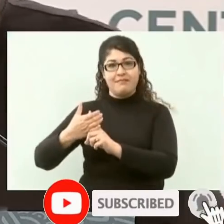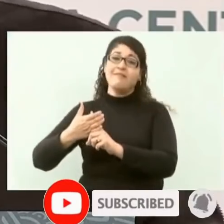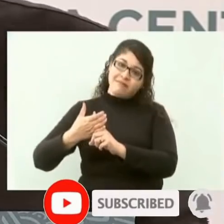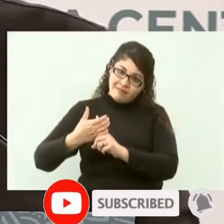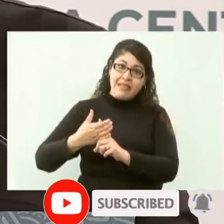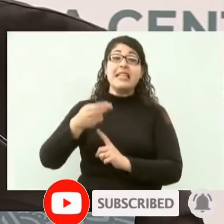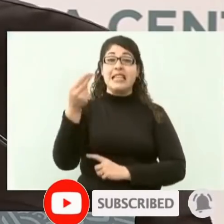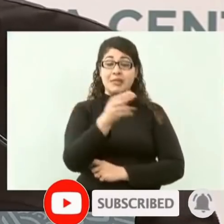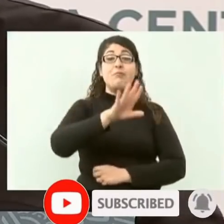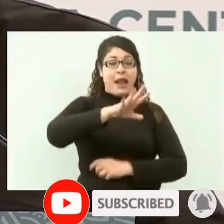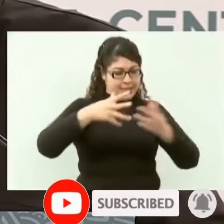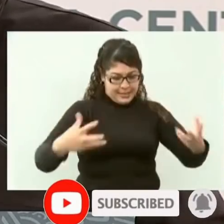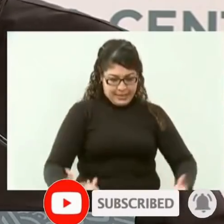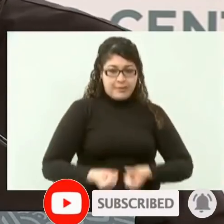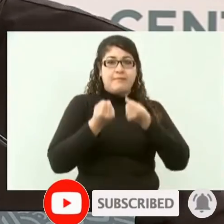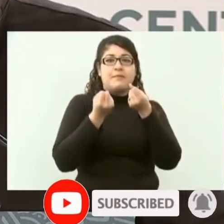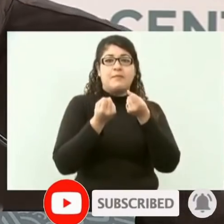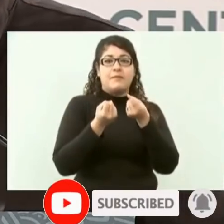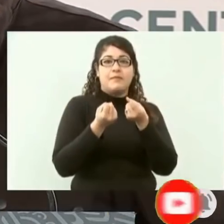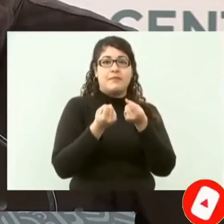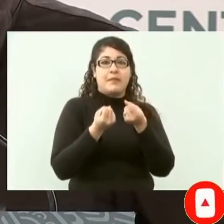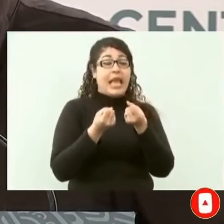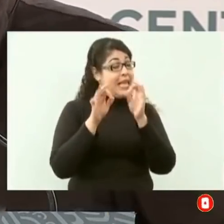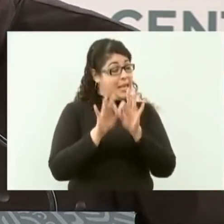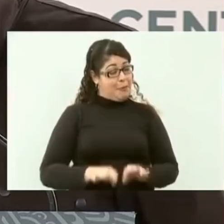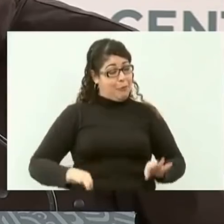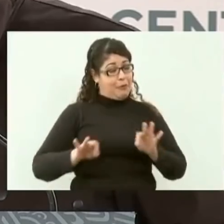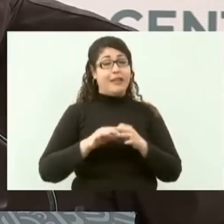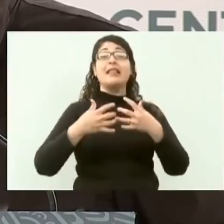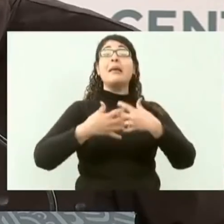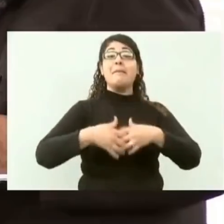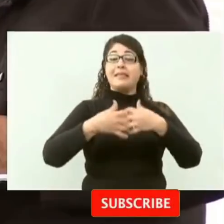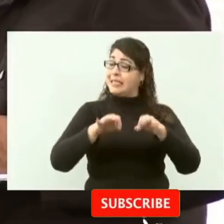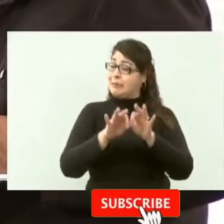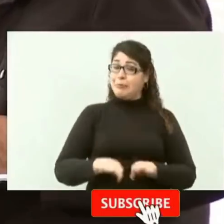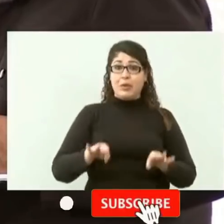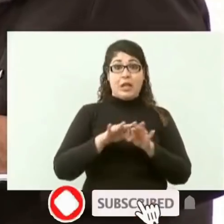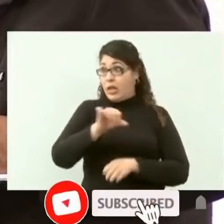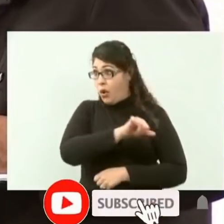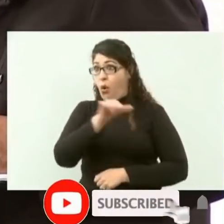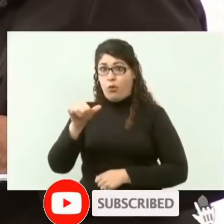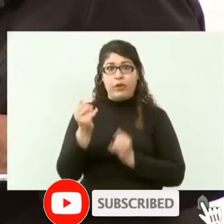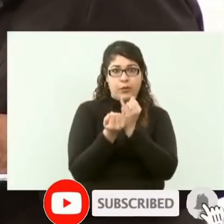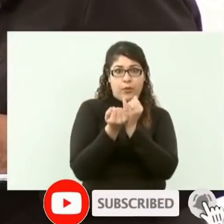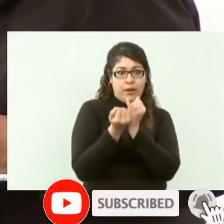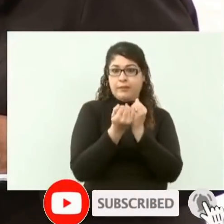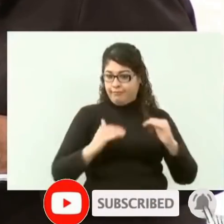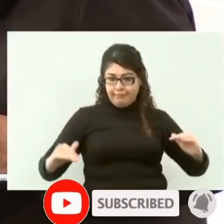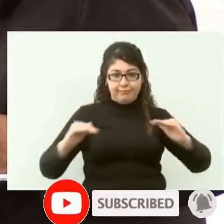empresas públicas fundamentales. Si lo vamos a hacer, lo estamos haciendo con el apoyo de